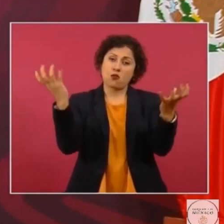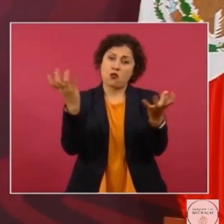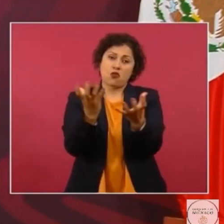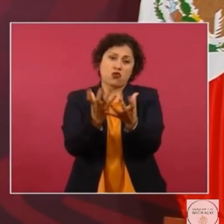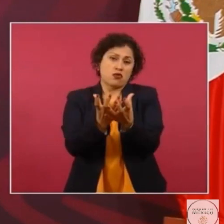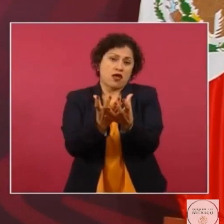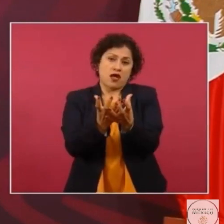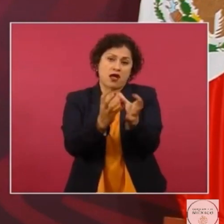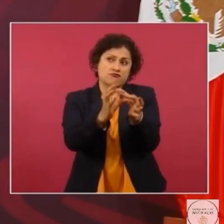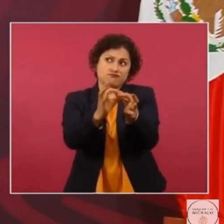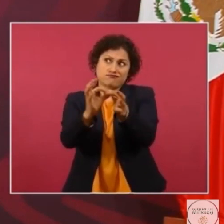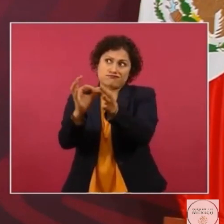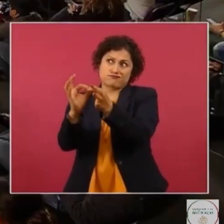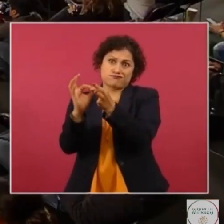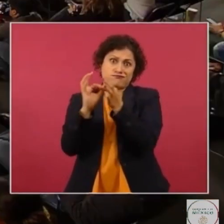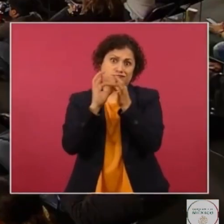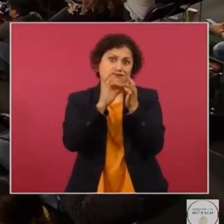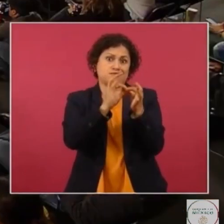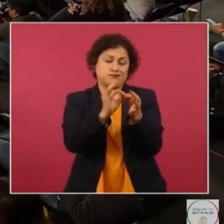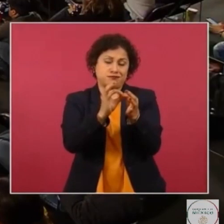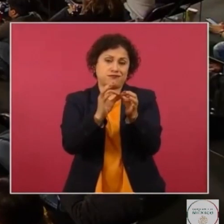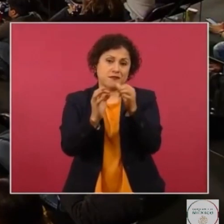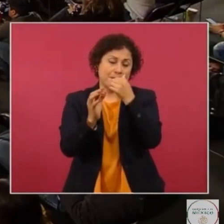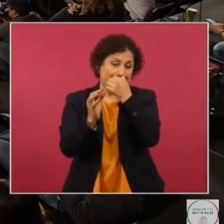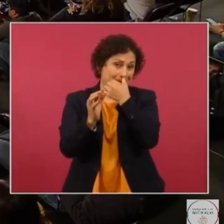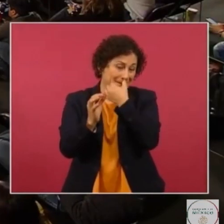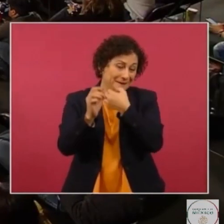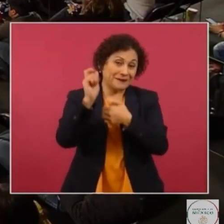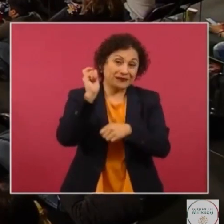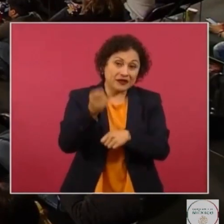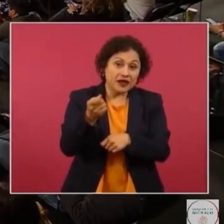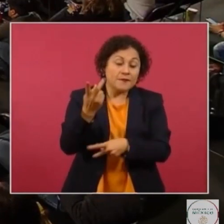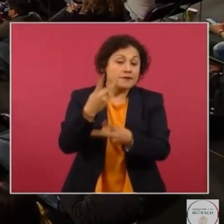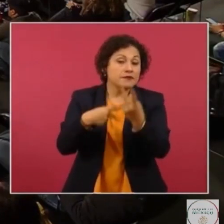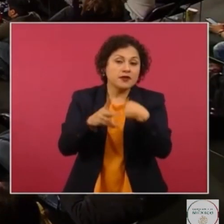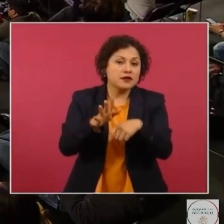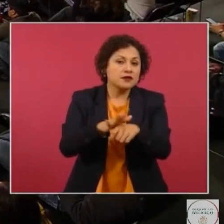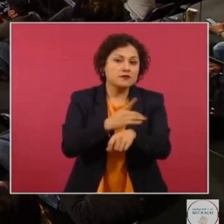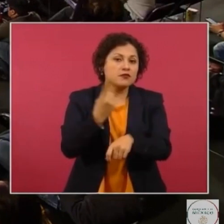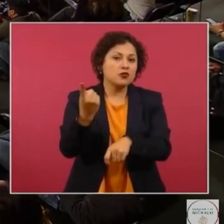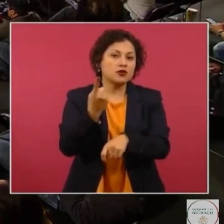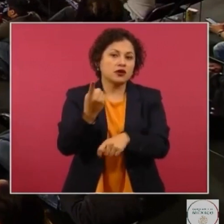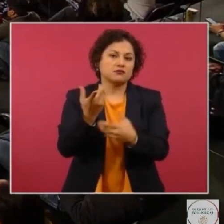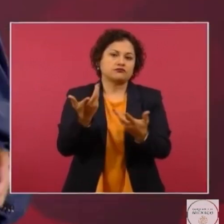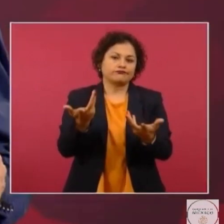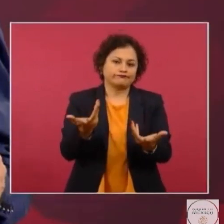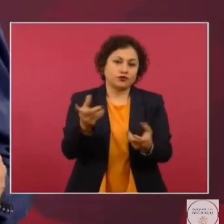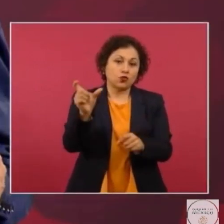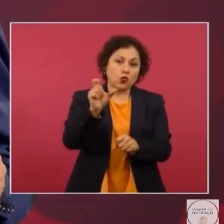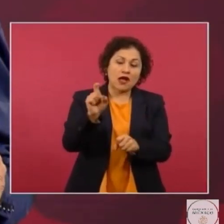y se precipita sobre todo con la guerra